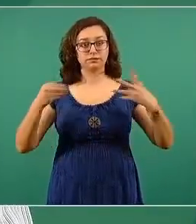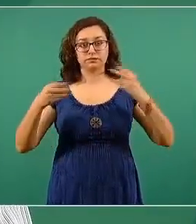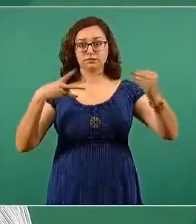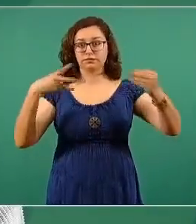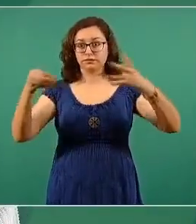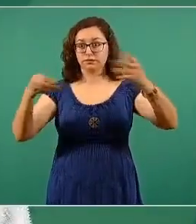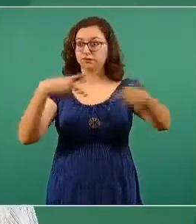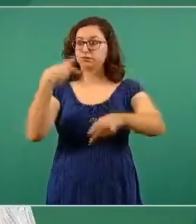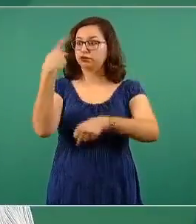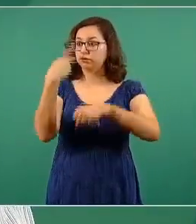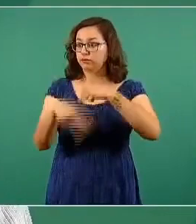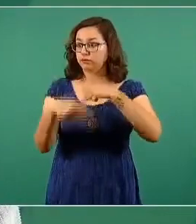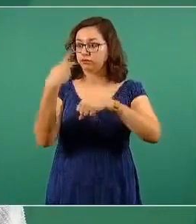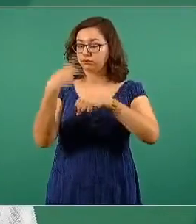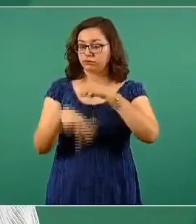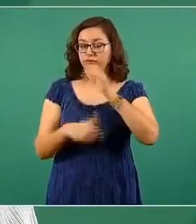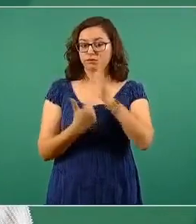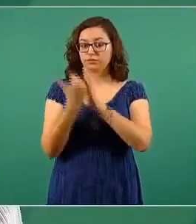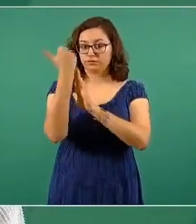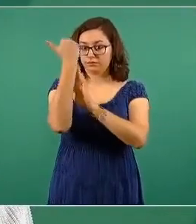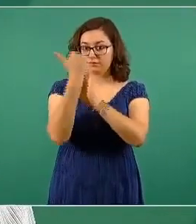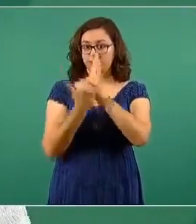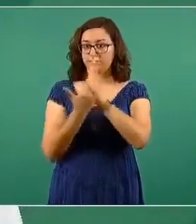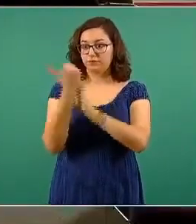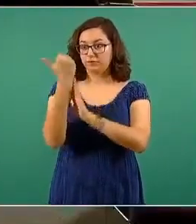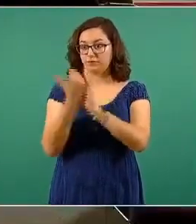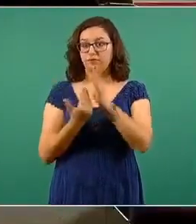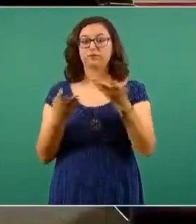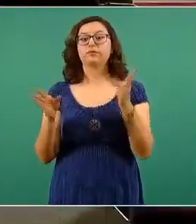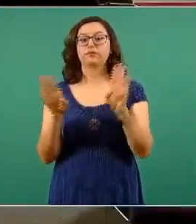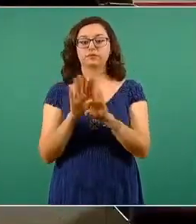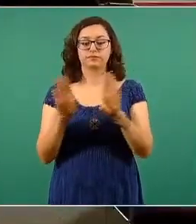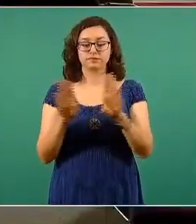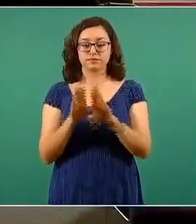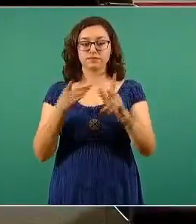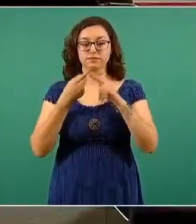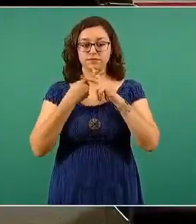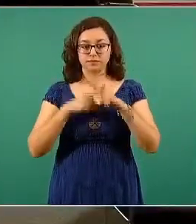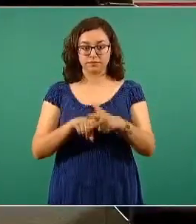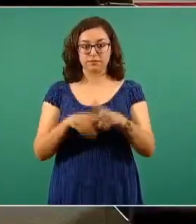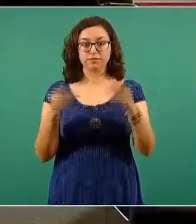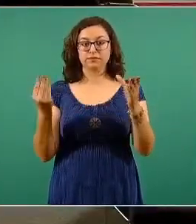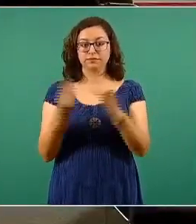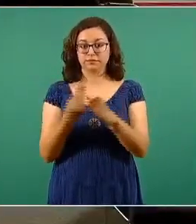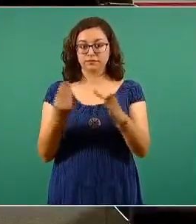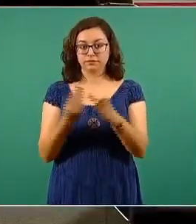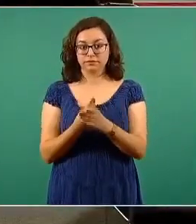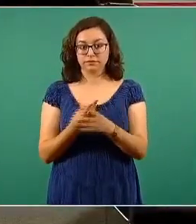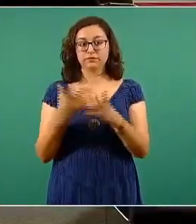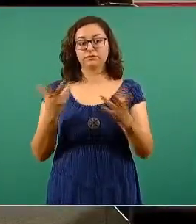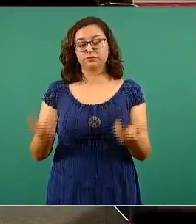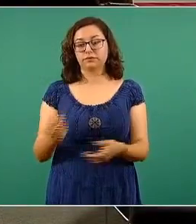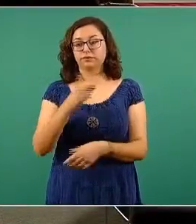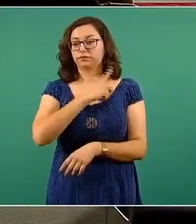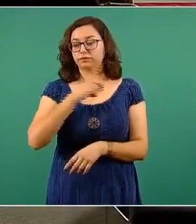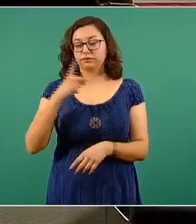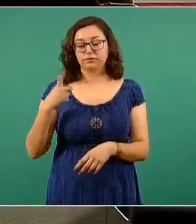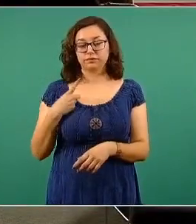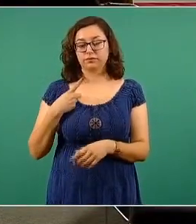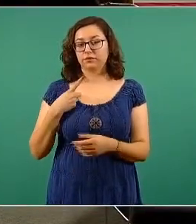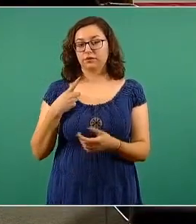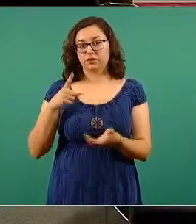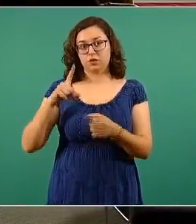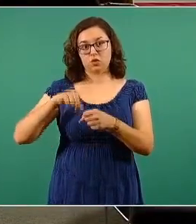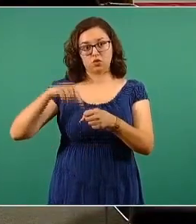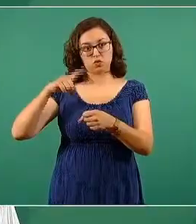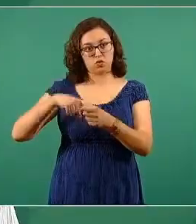ese momento en el estado, en la localidad, en la comunidad donde se va a reactivar las clases. Tienen que ser el nivel de riesgo más bajo.